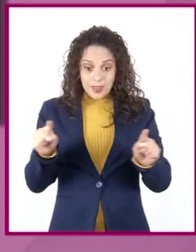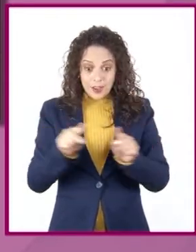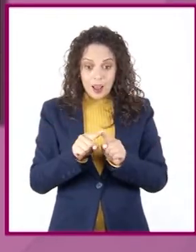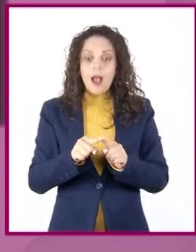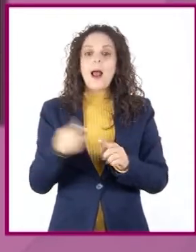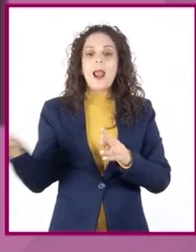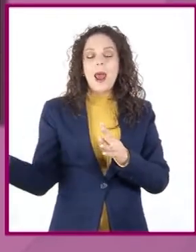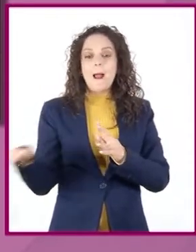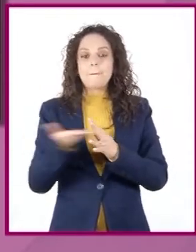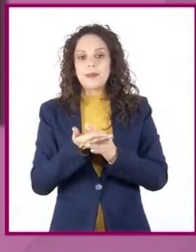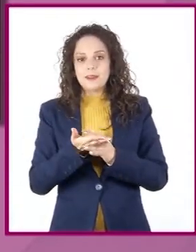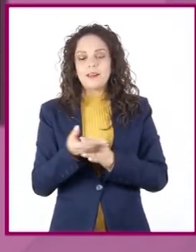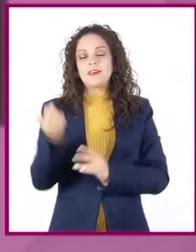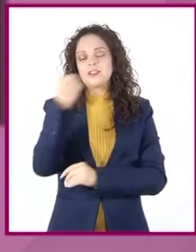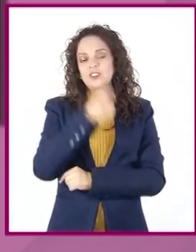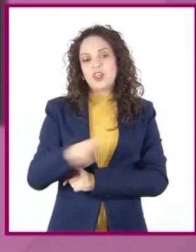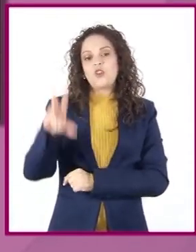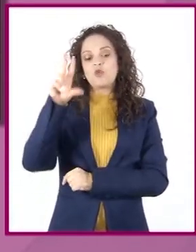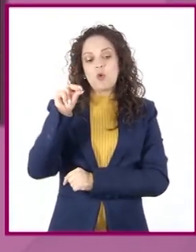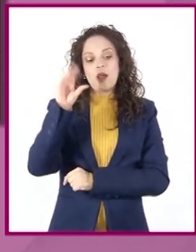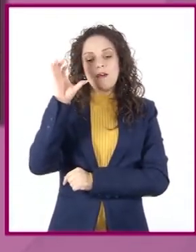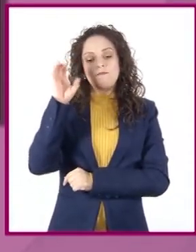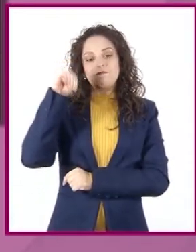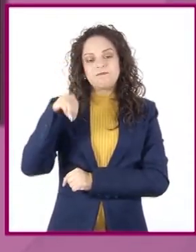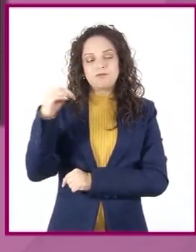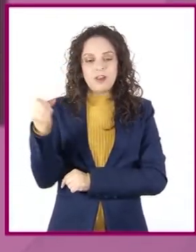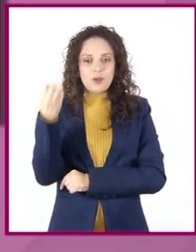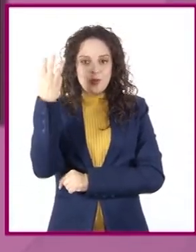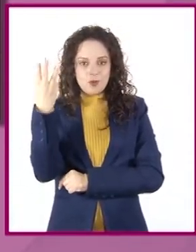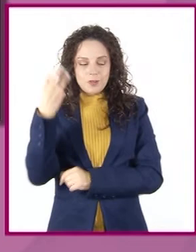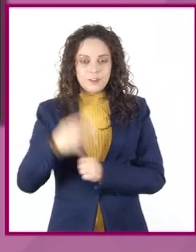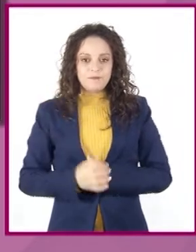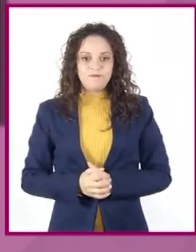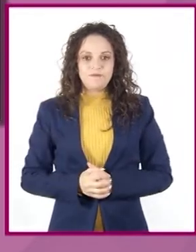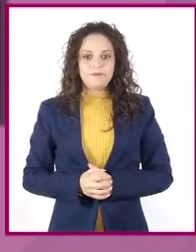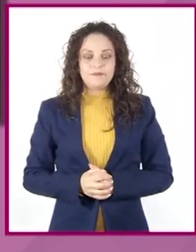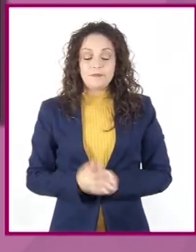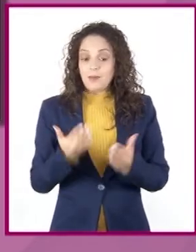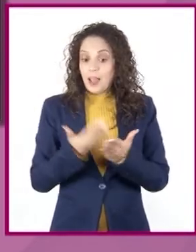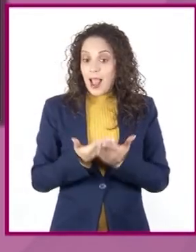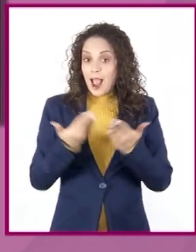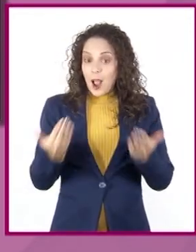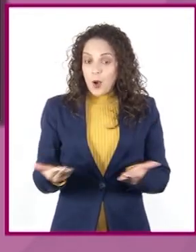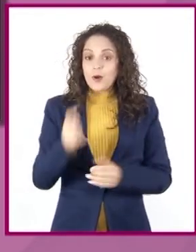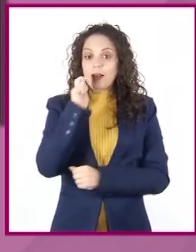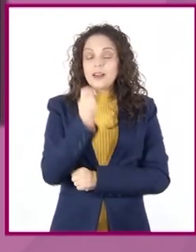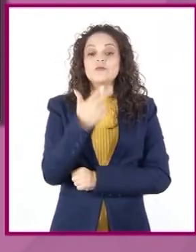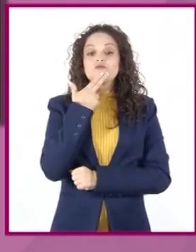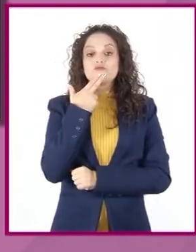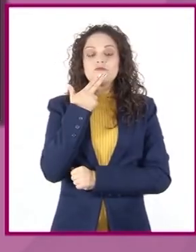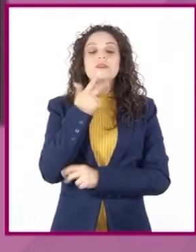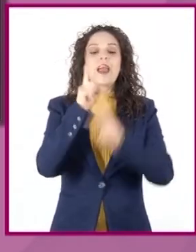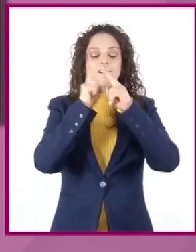mitad, 180 centímetros cúbicos. Ahora,